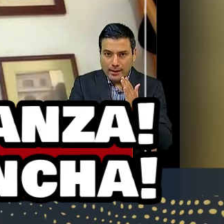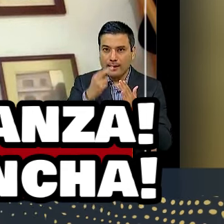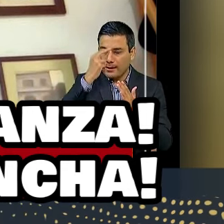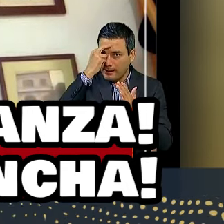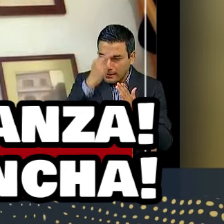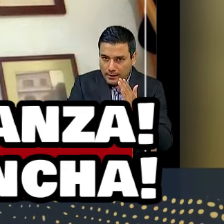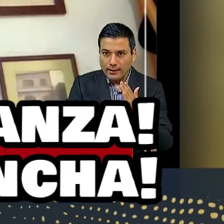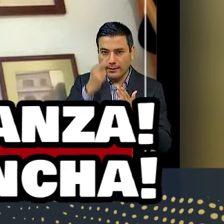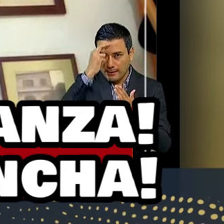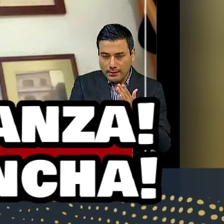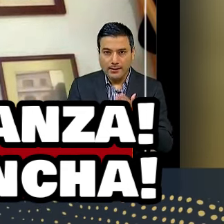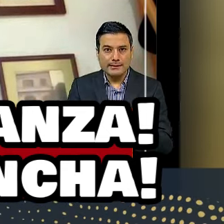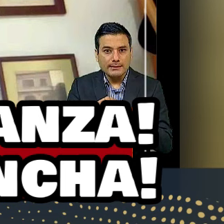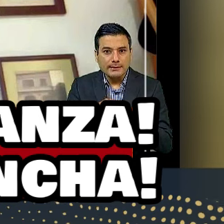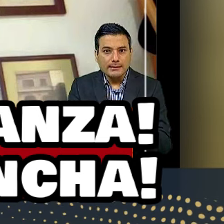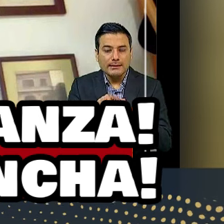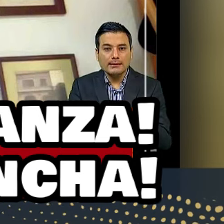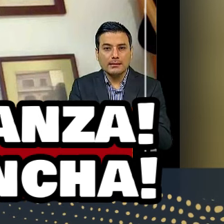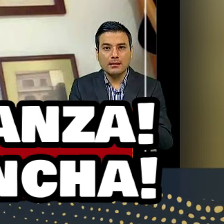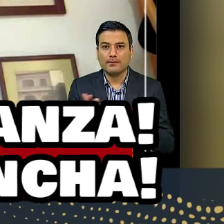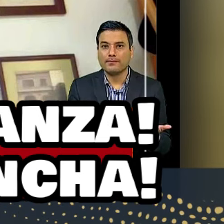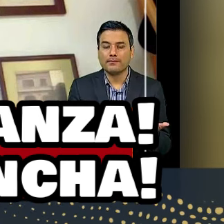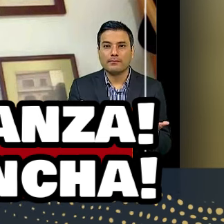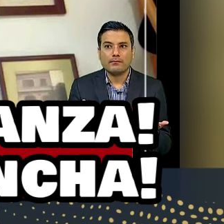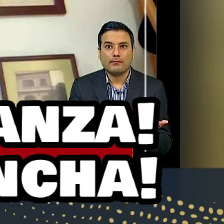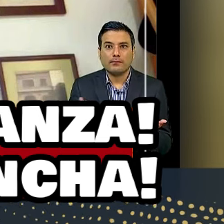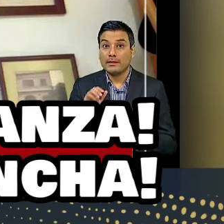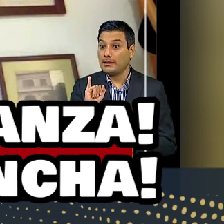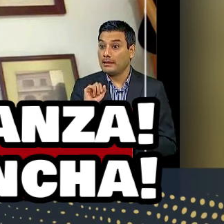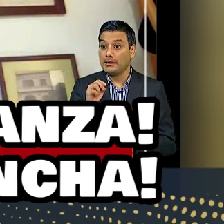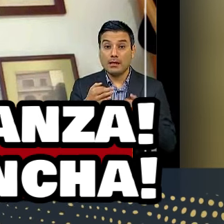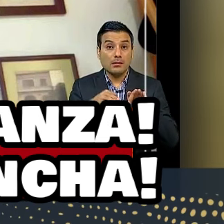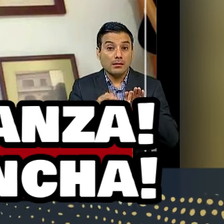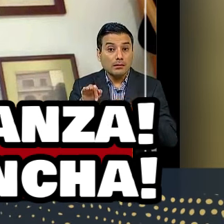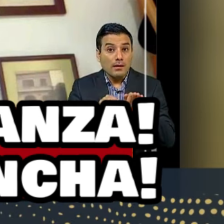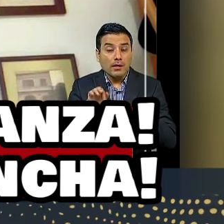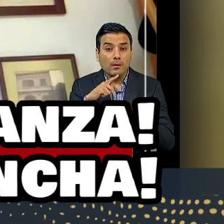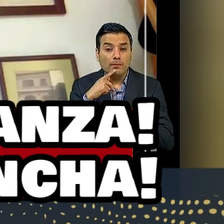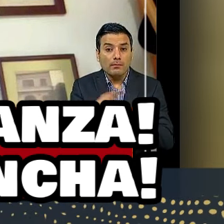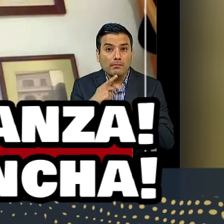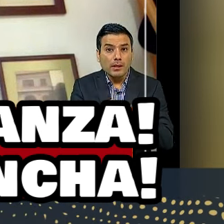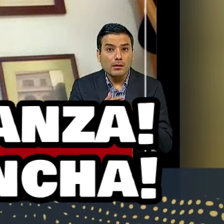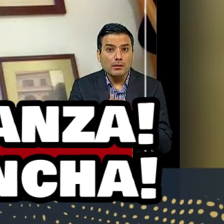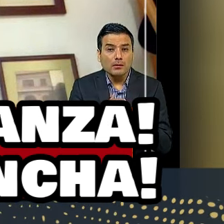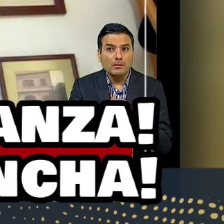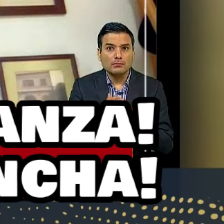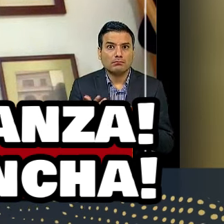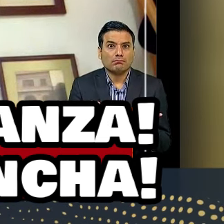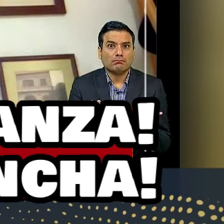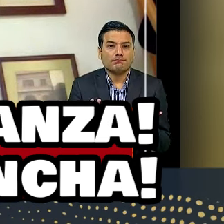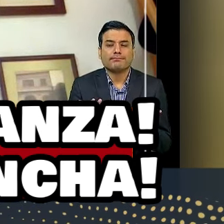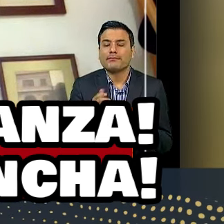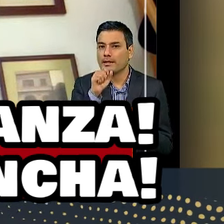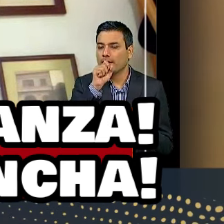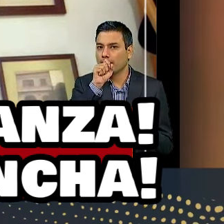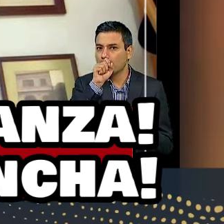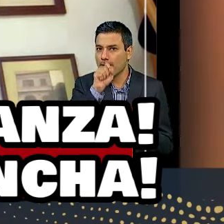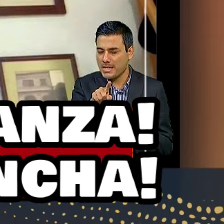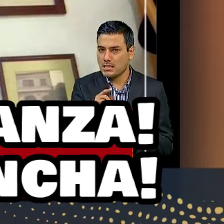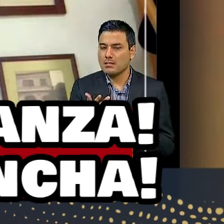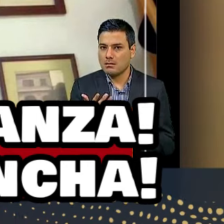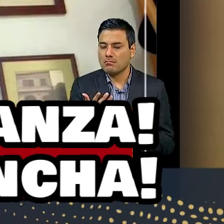Incluso se va más allá y eh los monitoristas están en riesgo porque son la gente que da esta información el caso que me